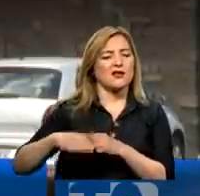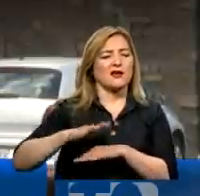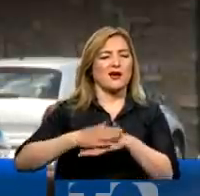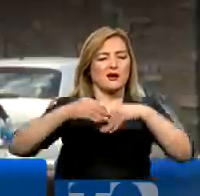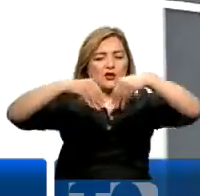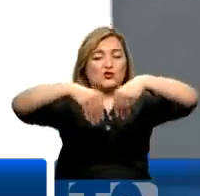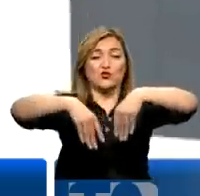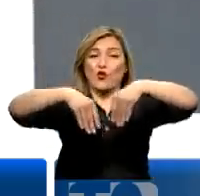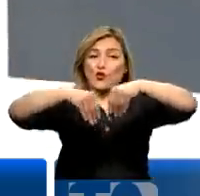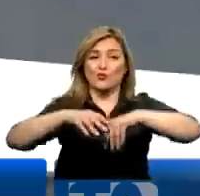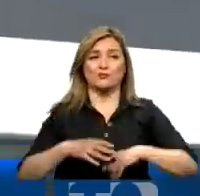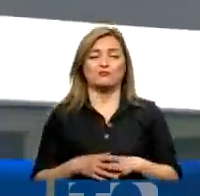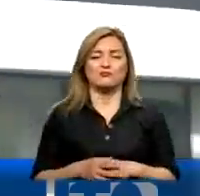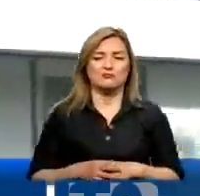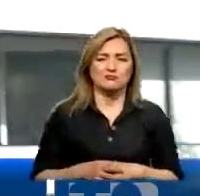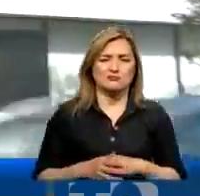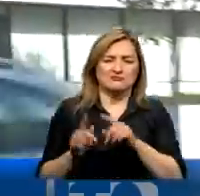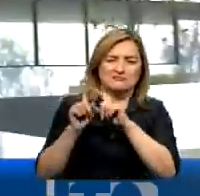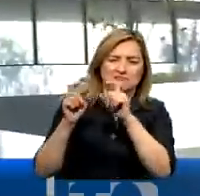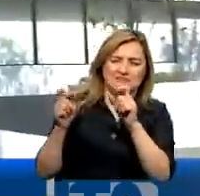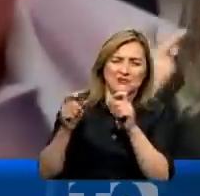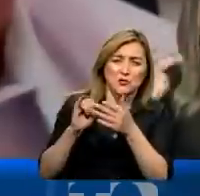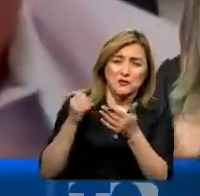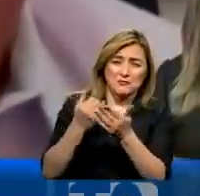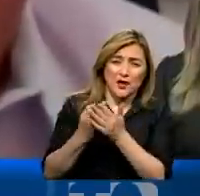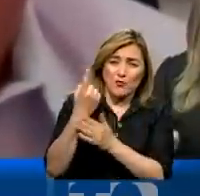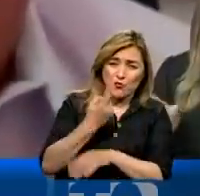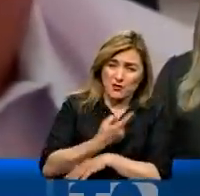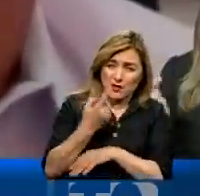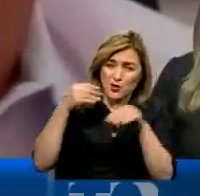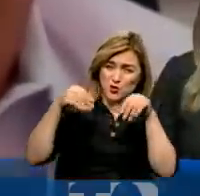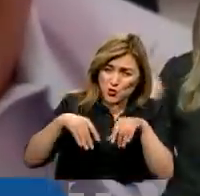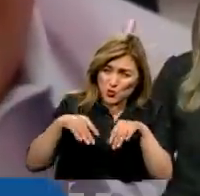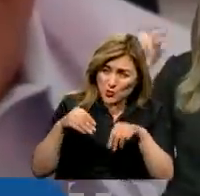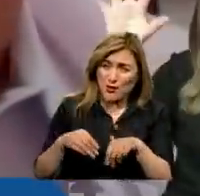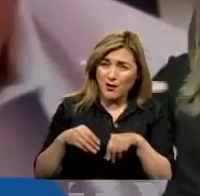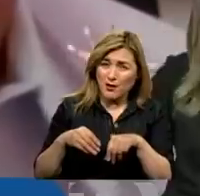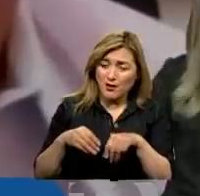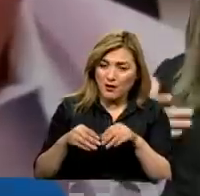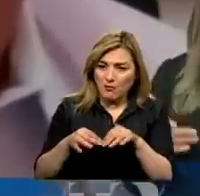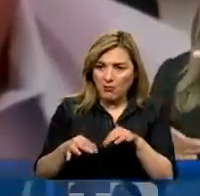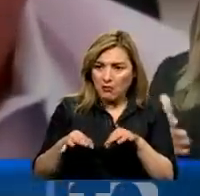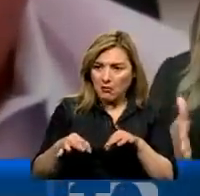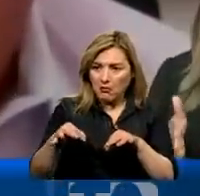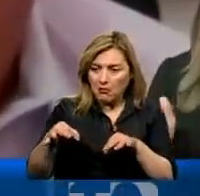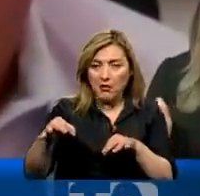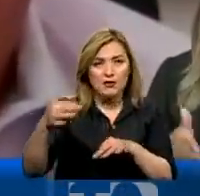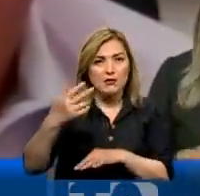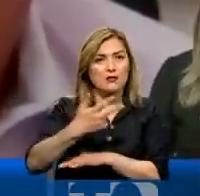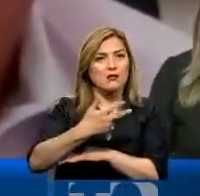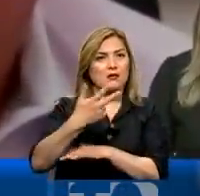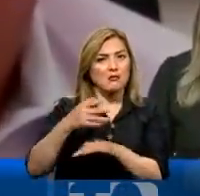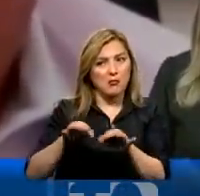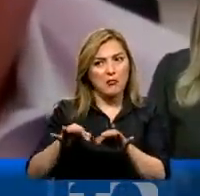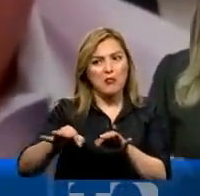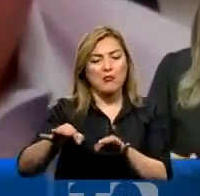empresas municipales justifiquen con esto la tardanza. Por un día de lluvia, reclaman una ampliación de plazo de 3 días por cada día de lluvia.